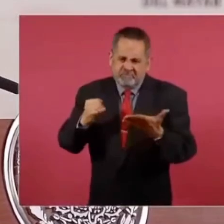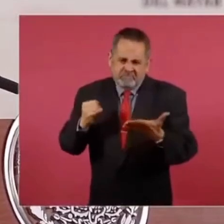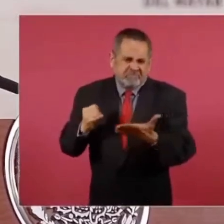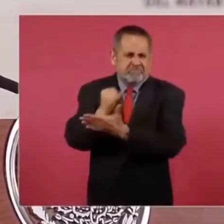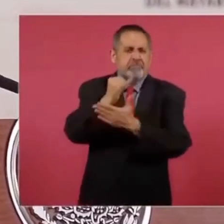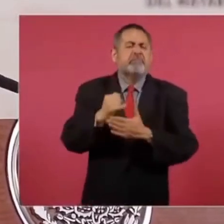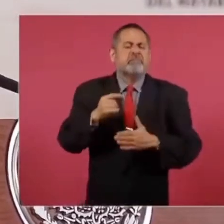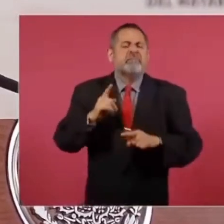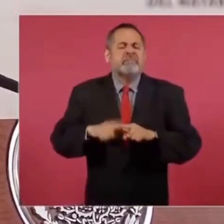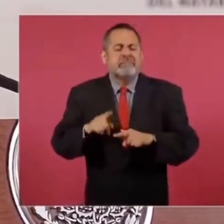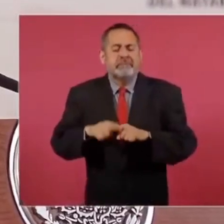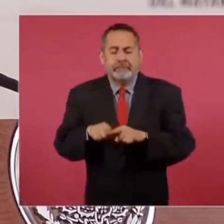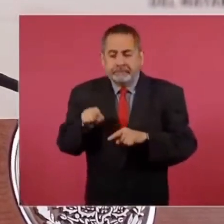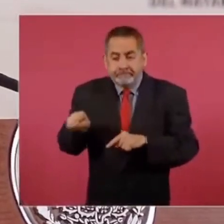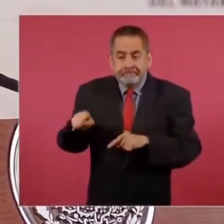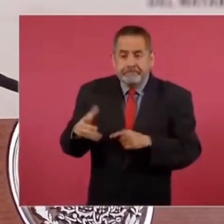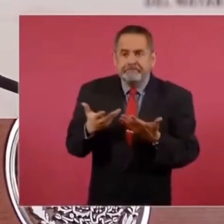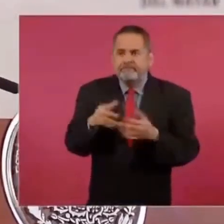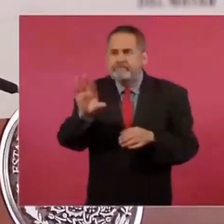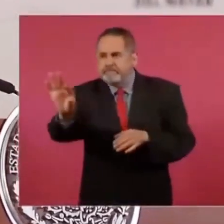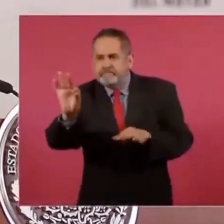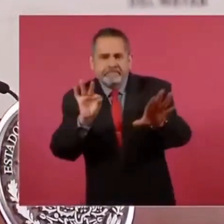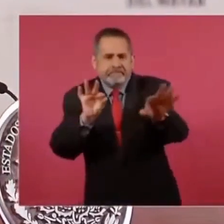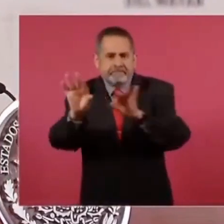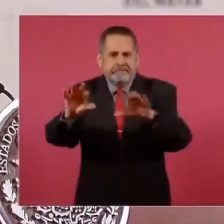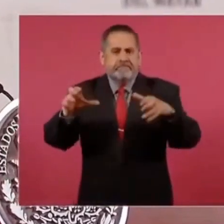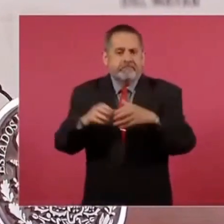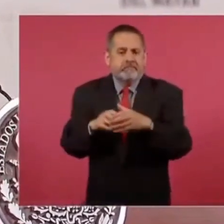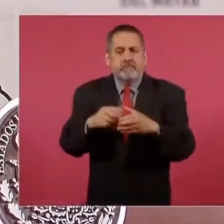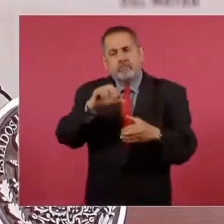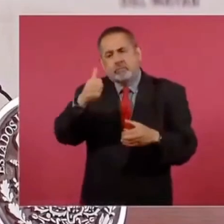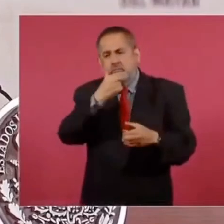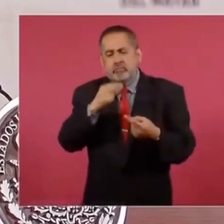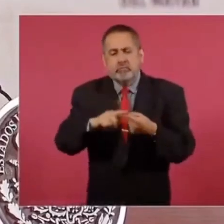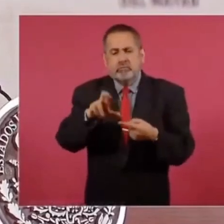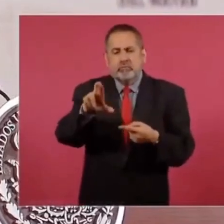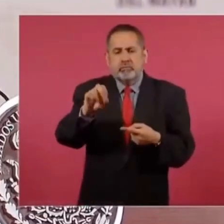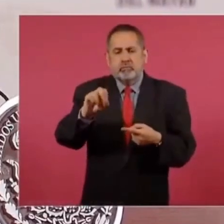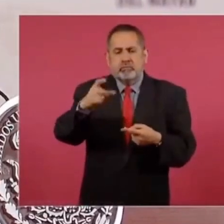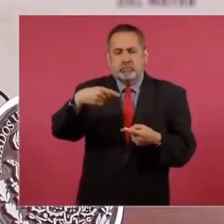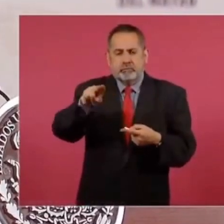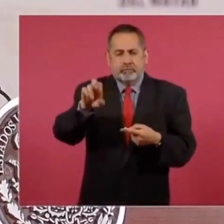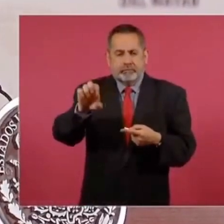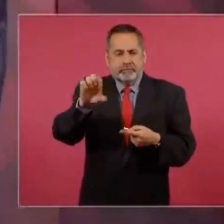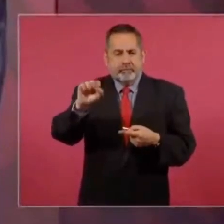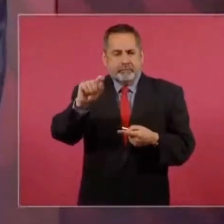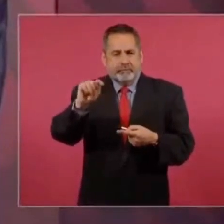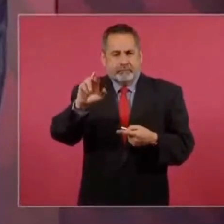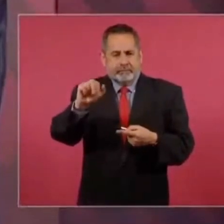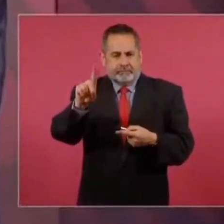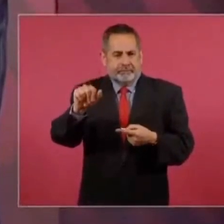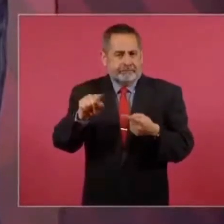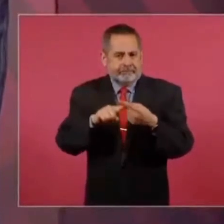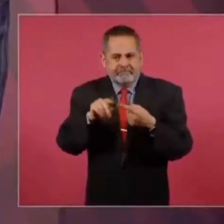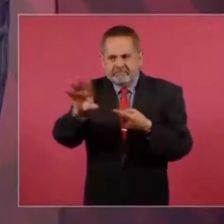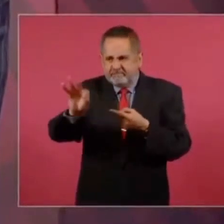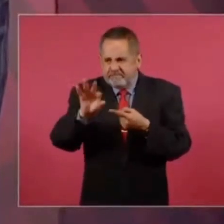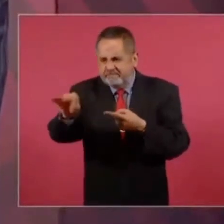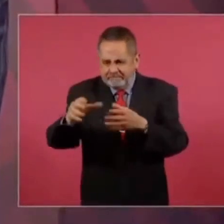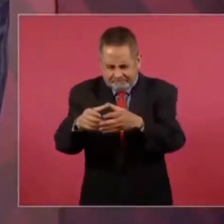integrar un grupo encabezado por Roque Estrada para recabar pruebas de